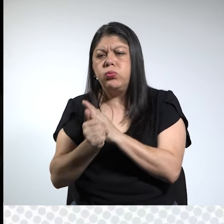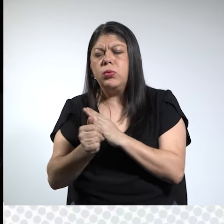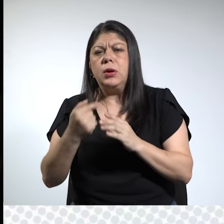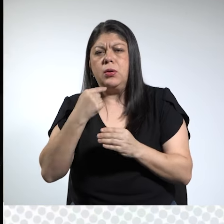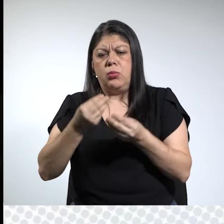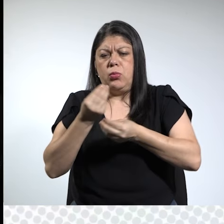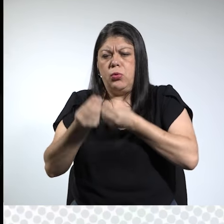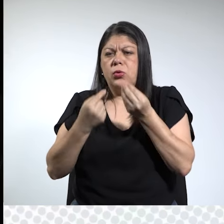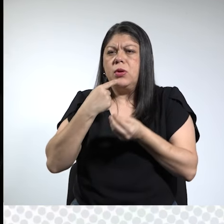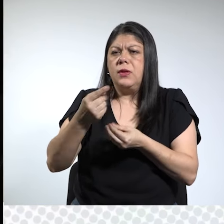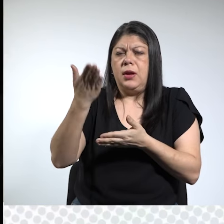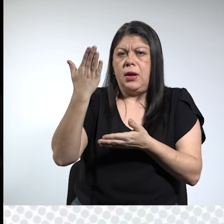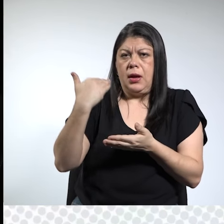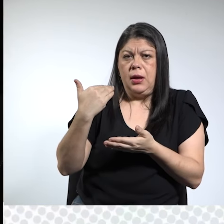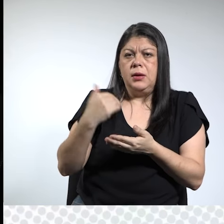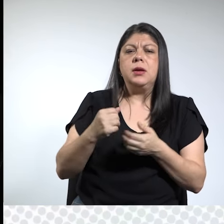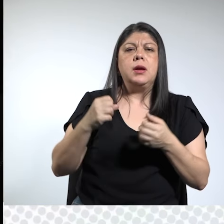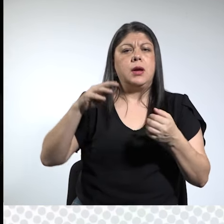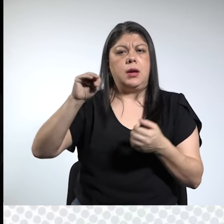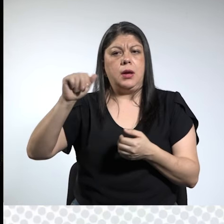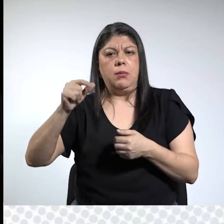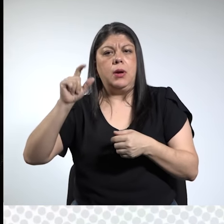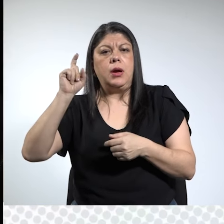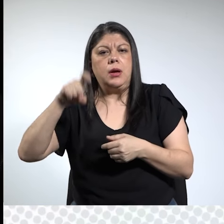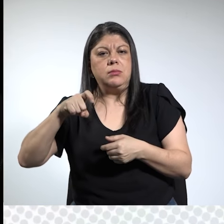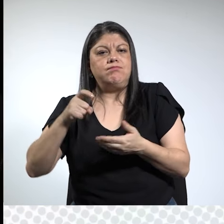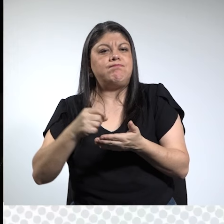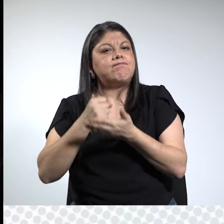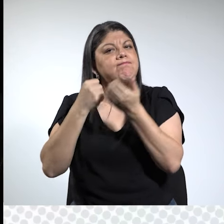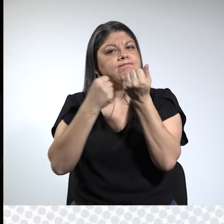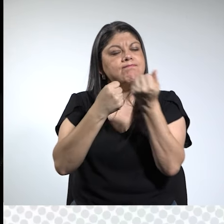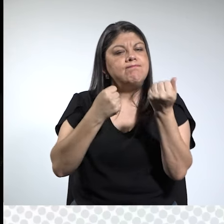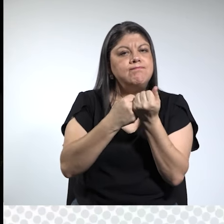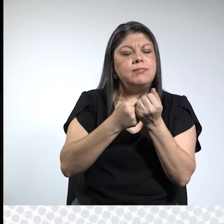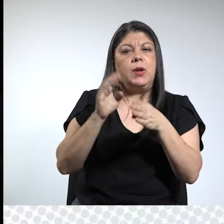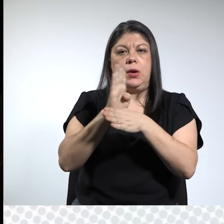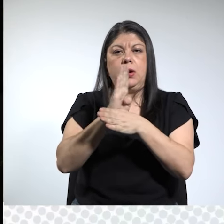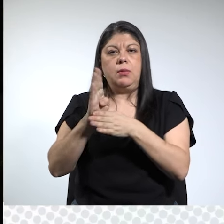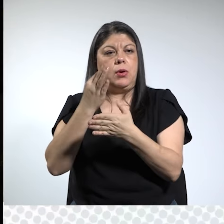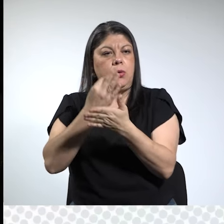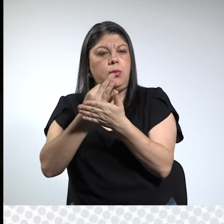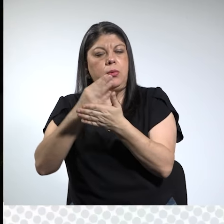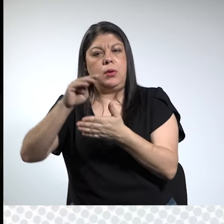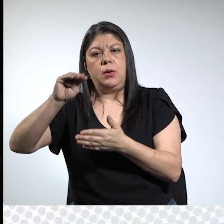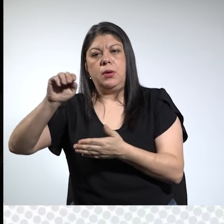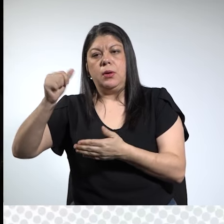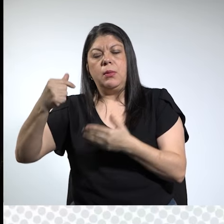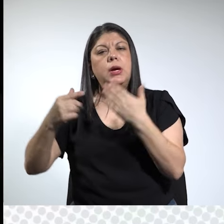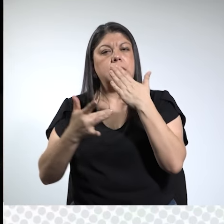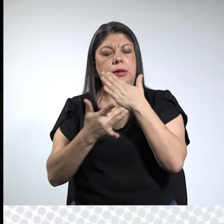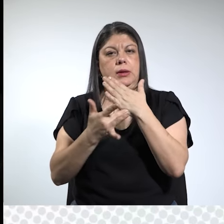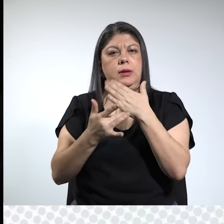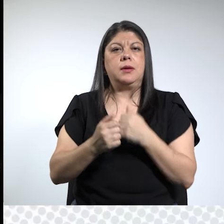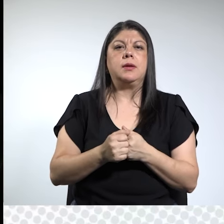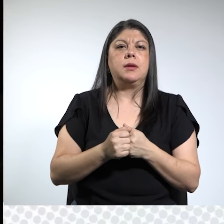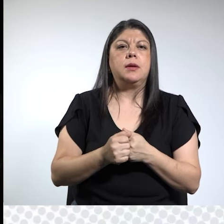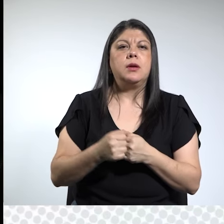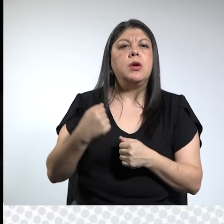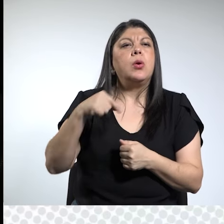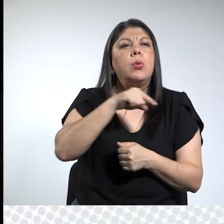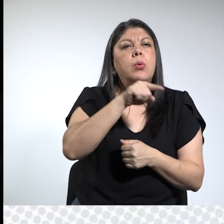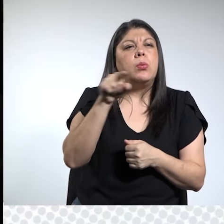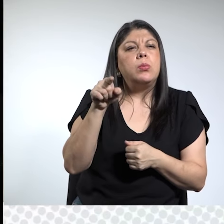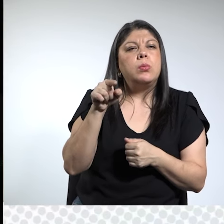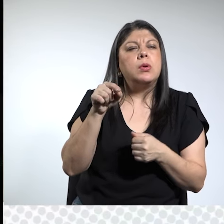ya le mencionaba. Uno pone al MAG a apoyarlos financieramente, uno pone a la banca, perdón, a la banca financieramente, al MAG técnicamente, y uno va